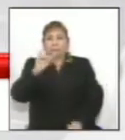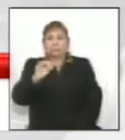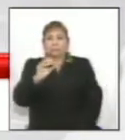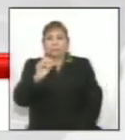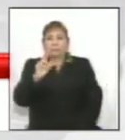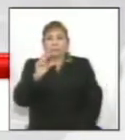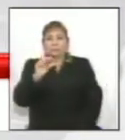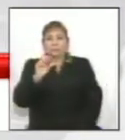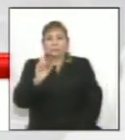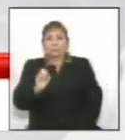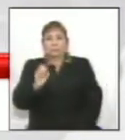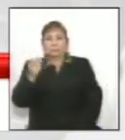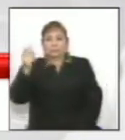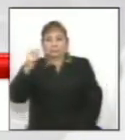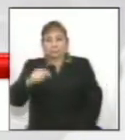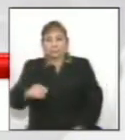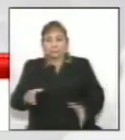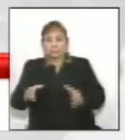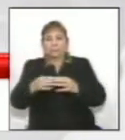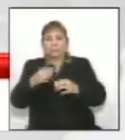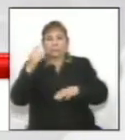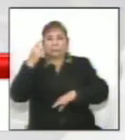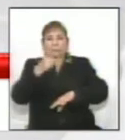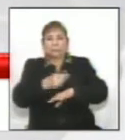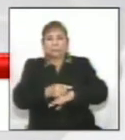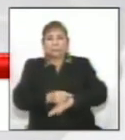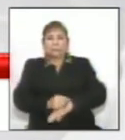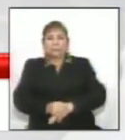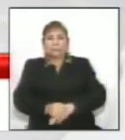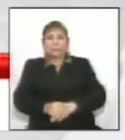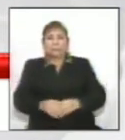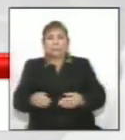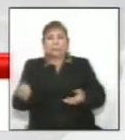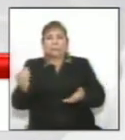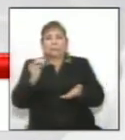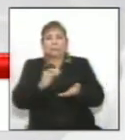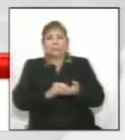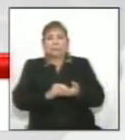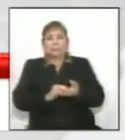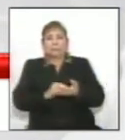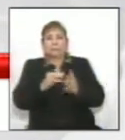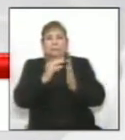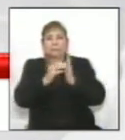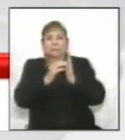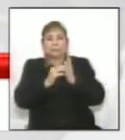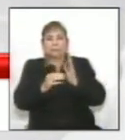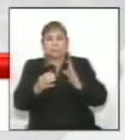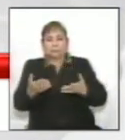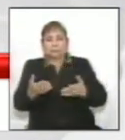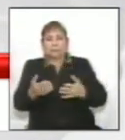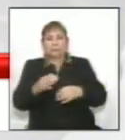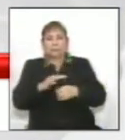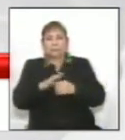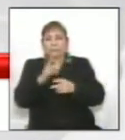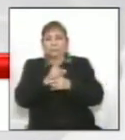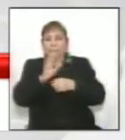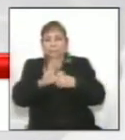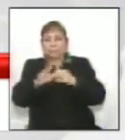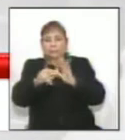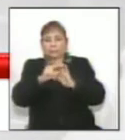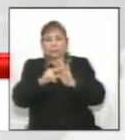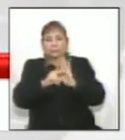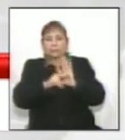por venir a este Congreso a denunciar el incumplimiento a los protocolos sanitarios normados por